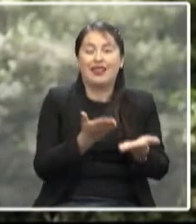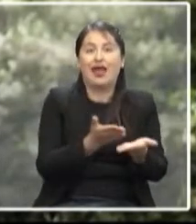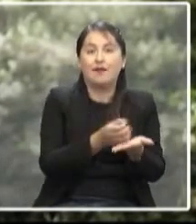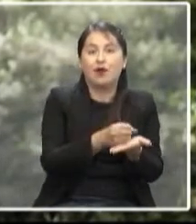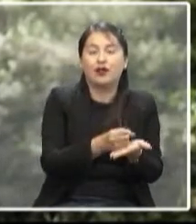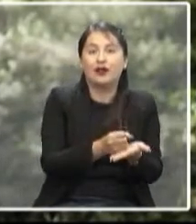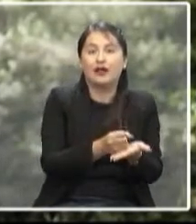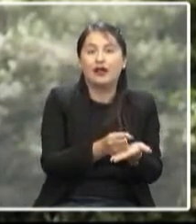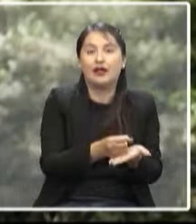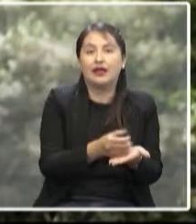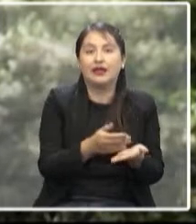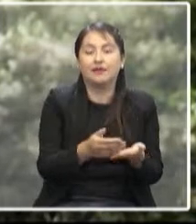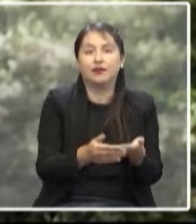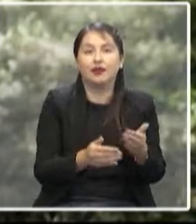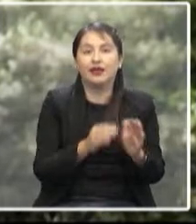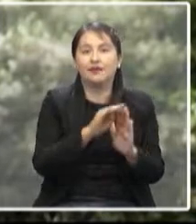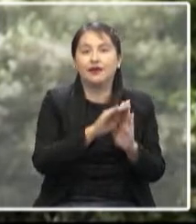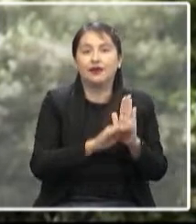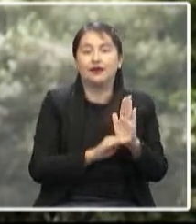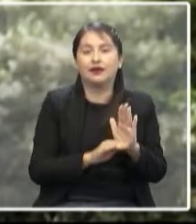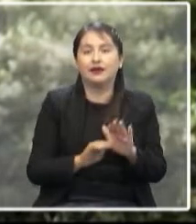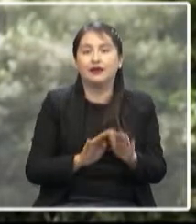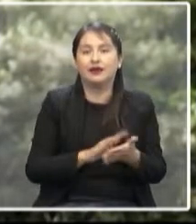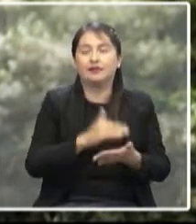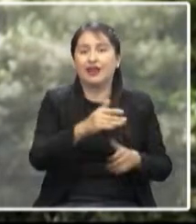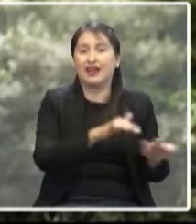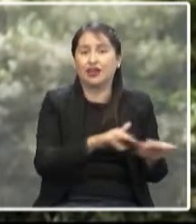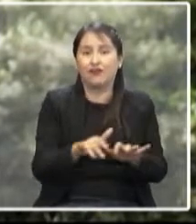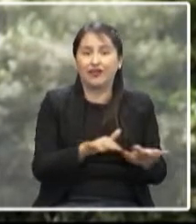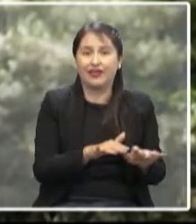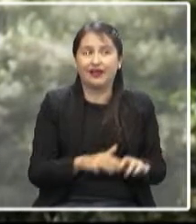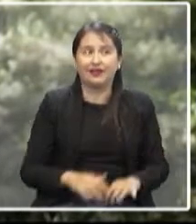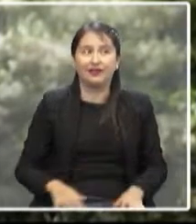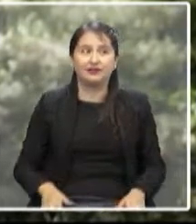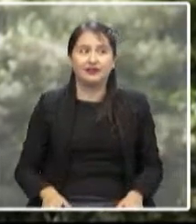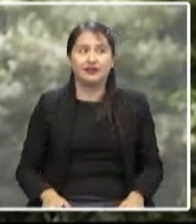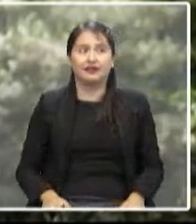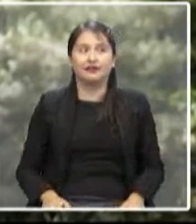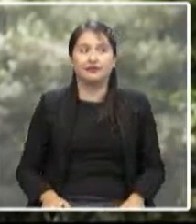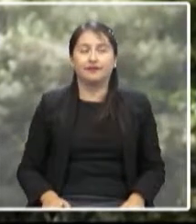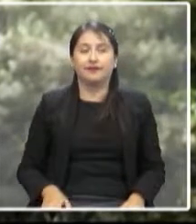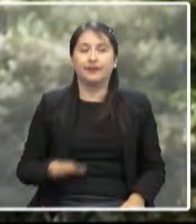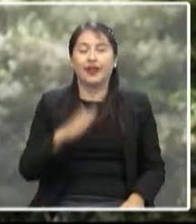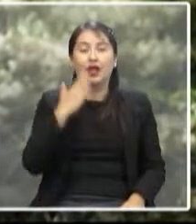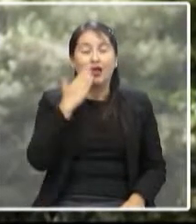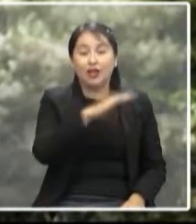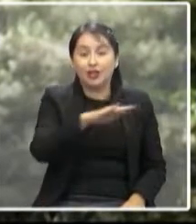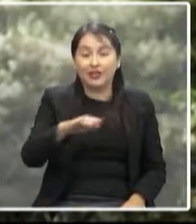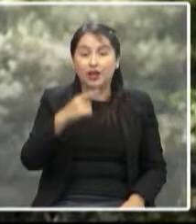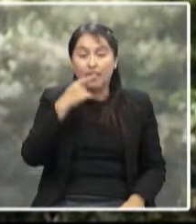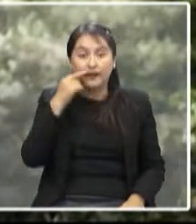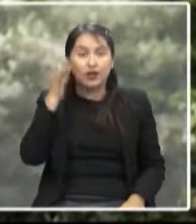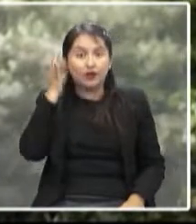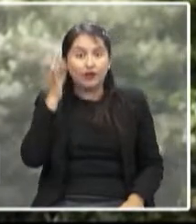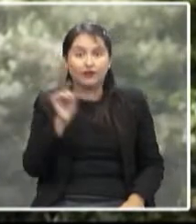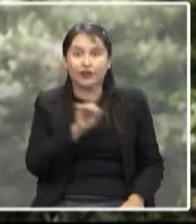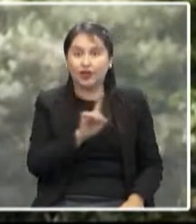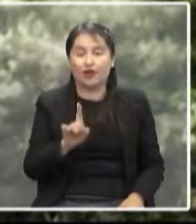programa de antirretrovirales, dentro de las primeras 8 semanas acabados de nacer, ese niño o esa niña no va a desarrollar el